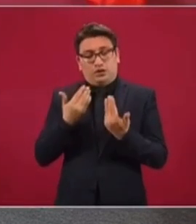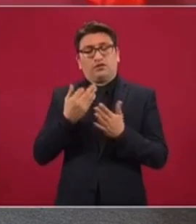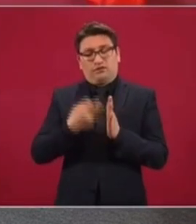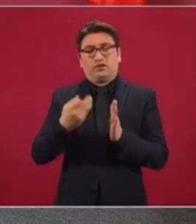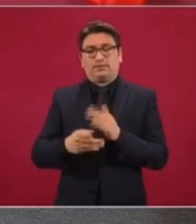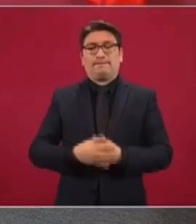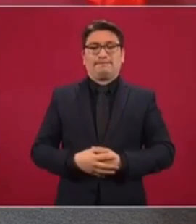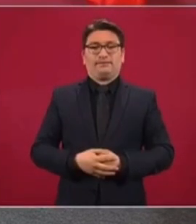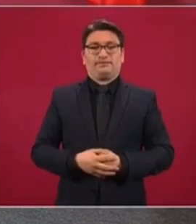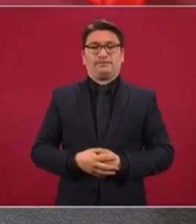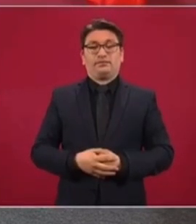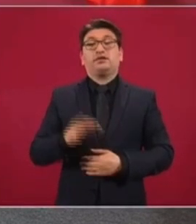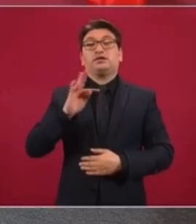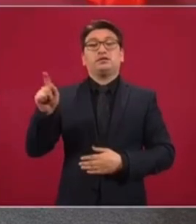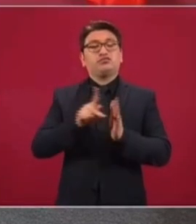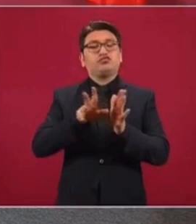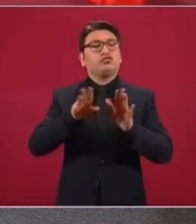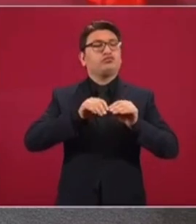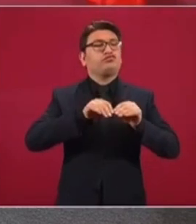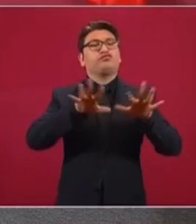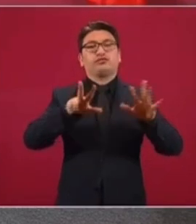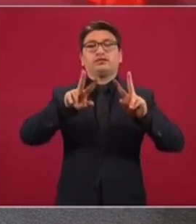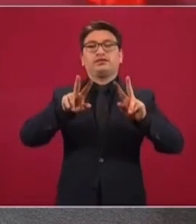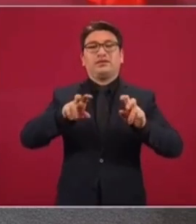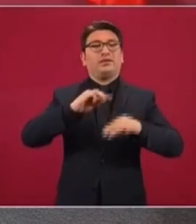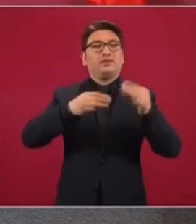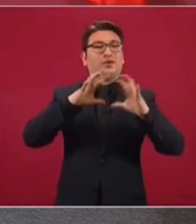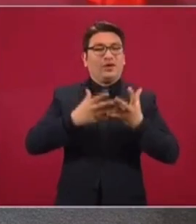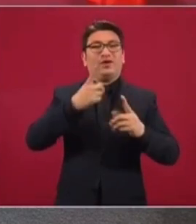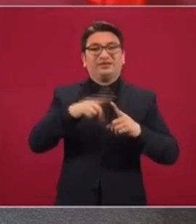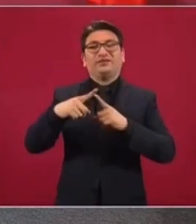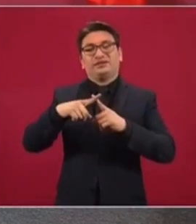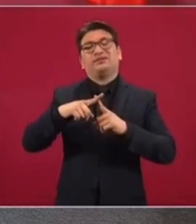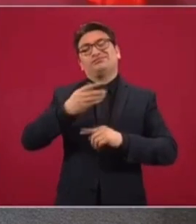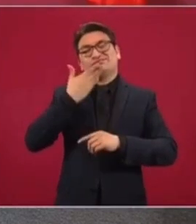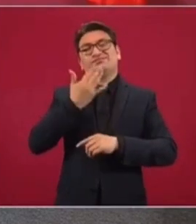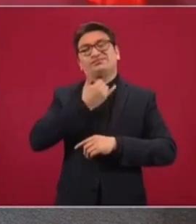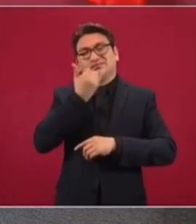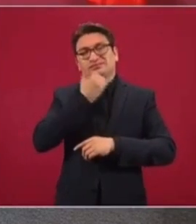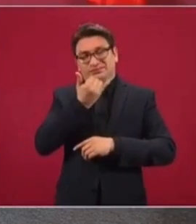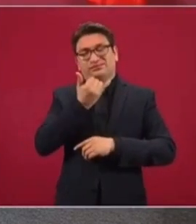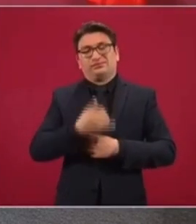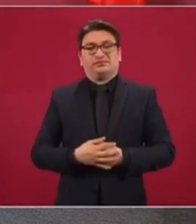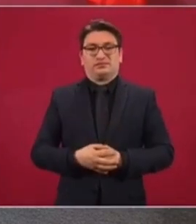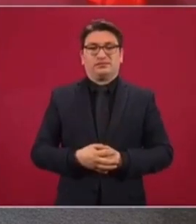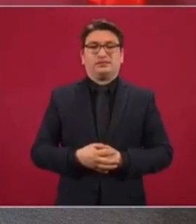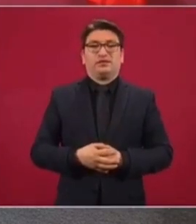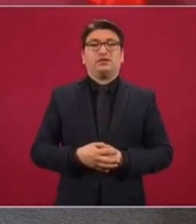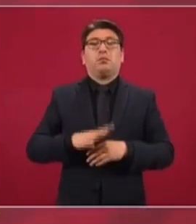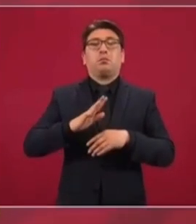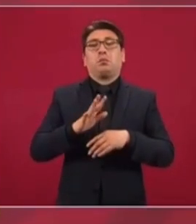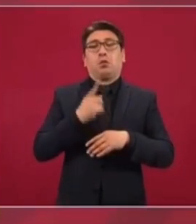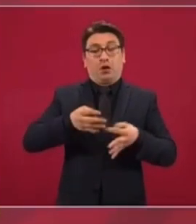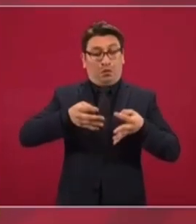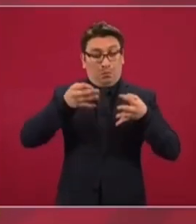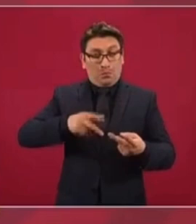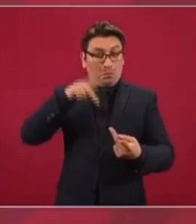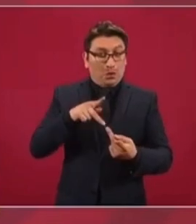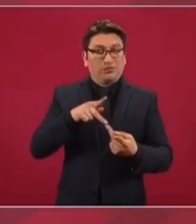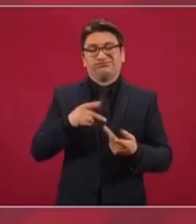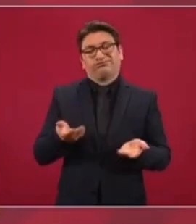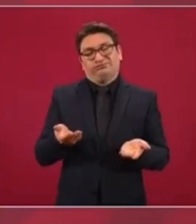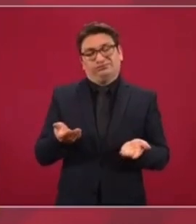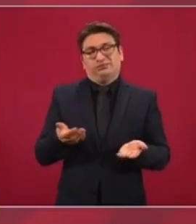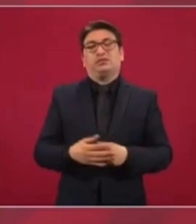que las publicaciones más famosas del mundo suelen equivocarse. No son infalibles y a